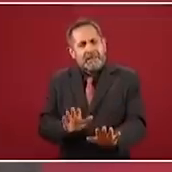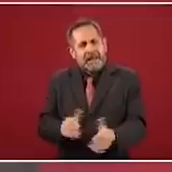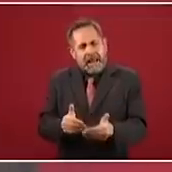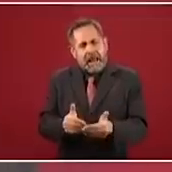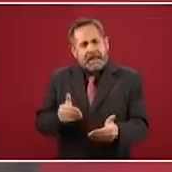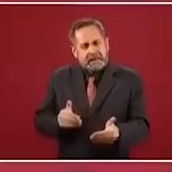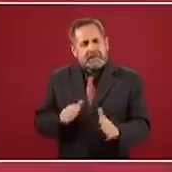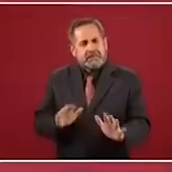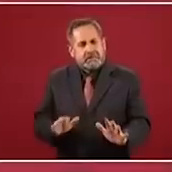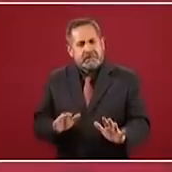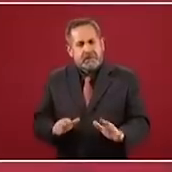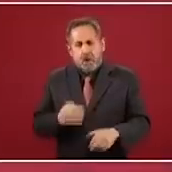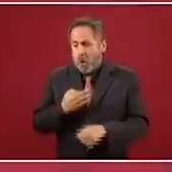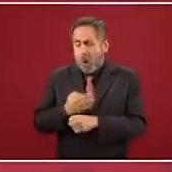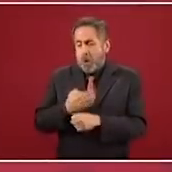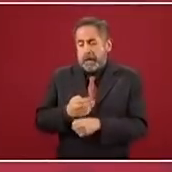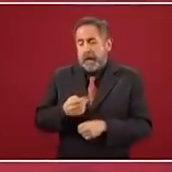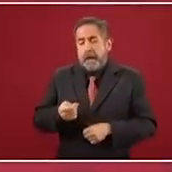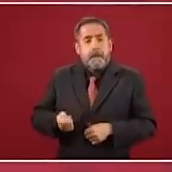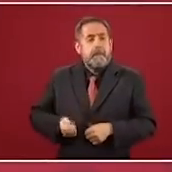esta primera